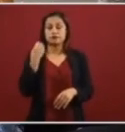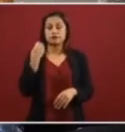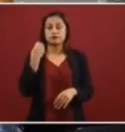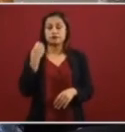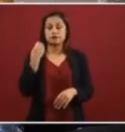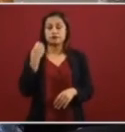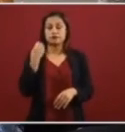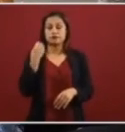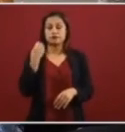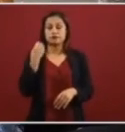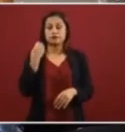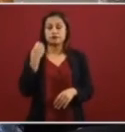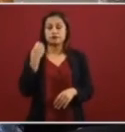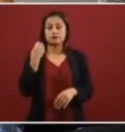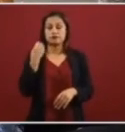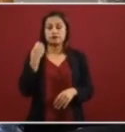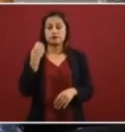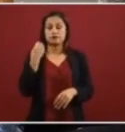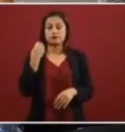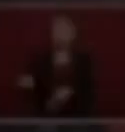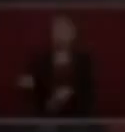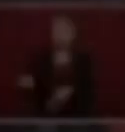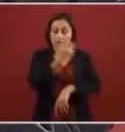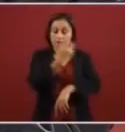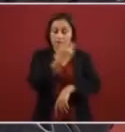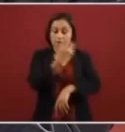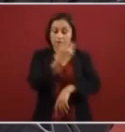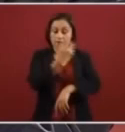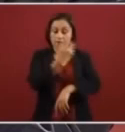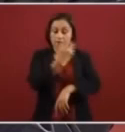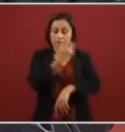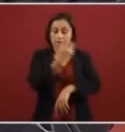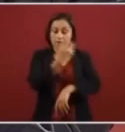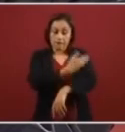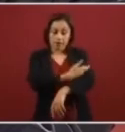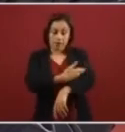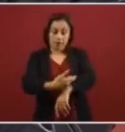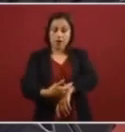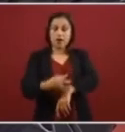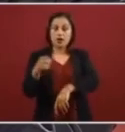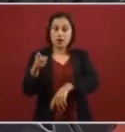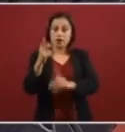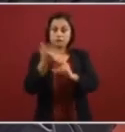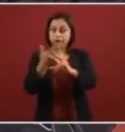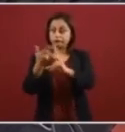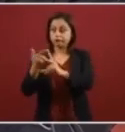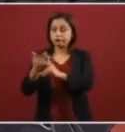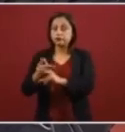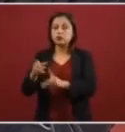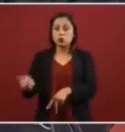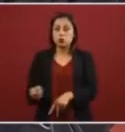other side but let's see what the next question is víctimas